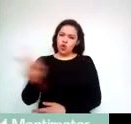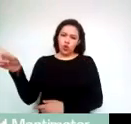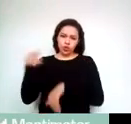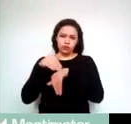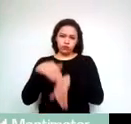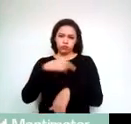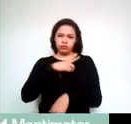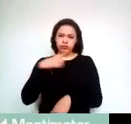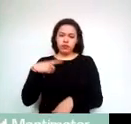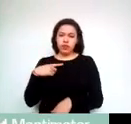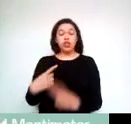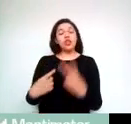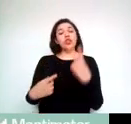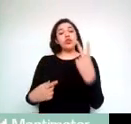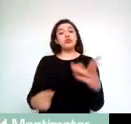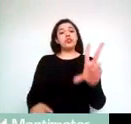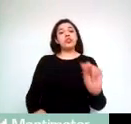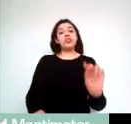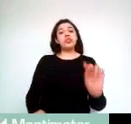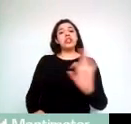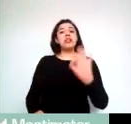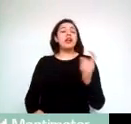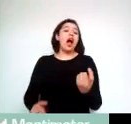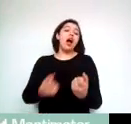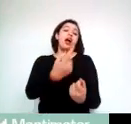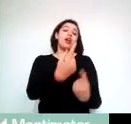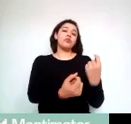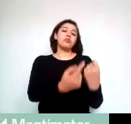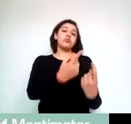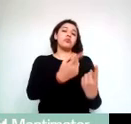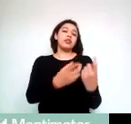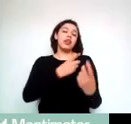nos dicen que no, que tal vez solo es para algunas.